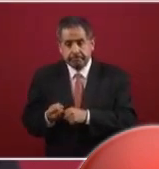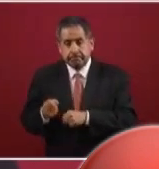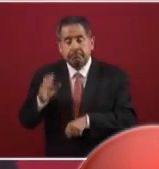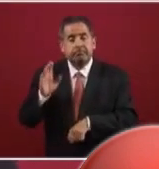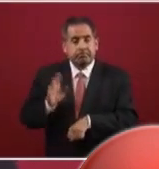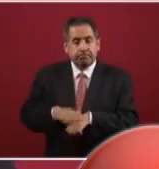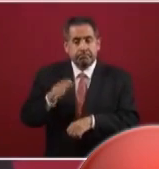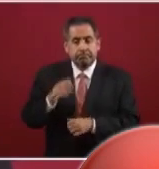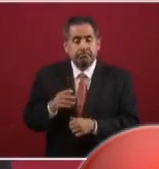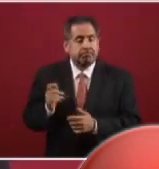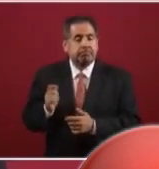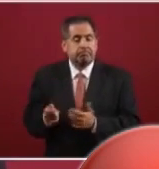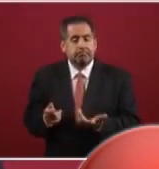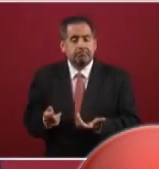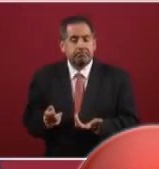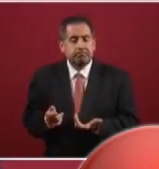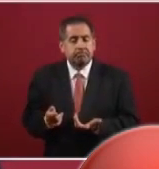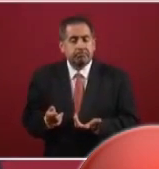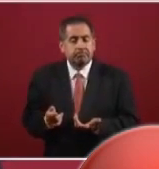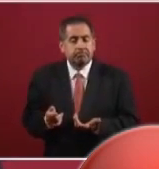más, es